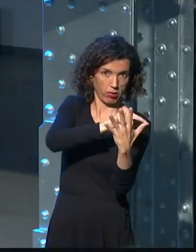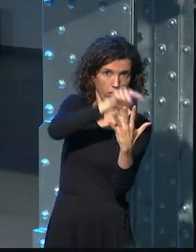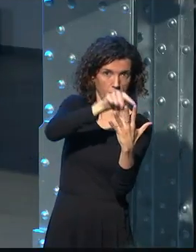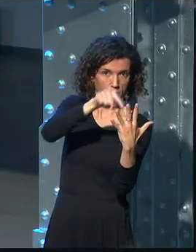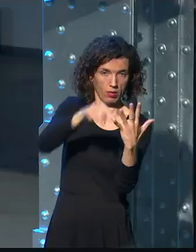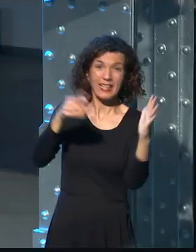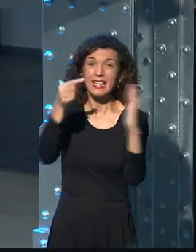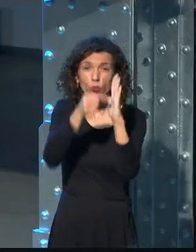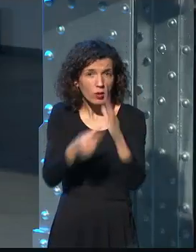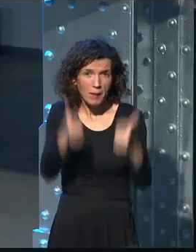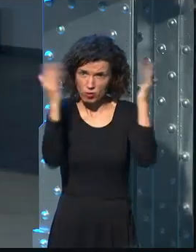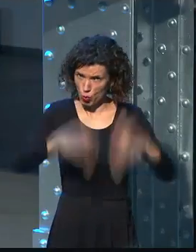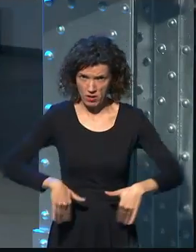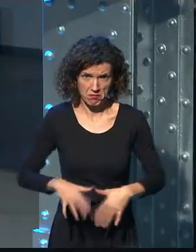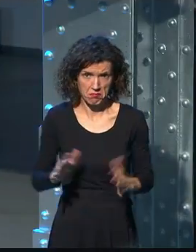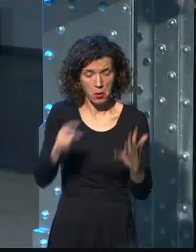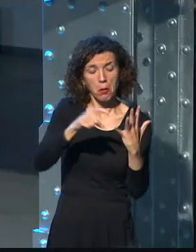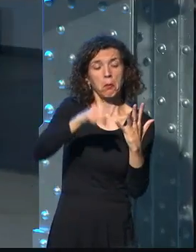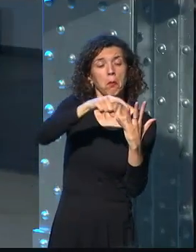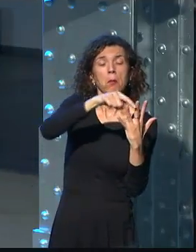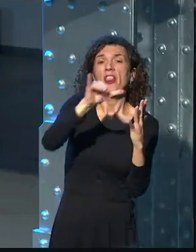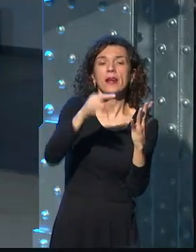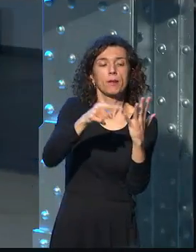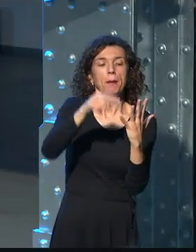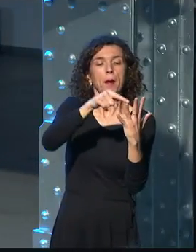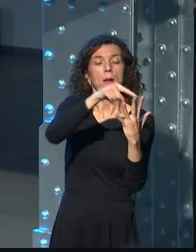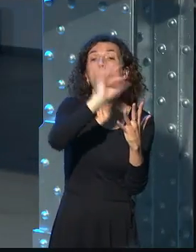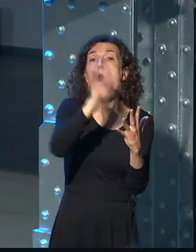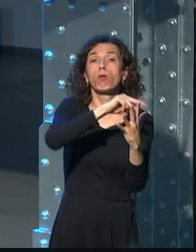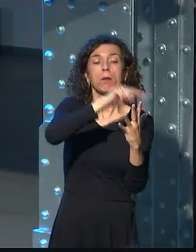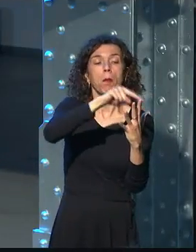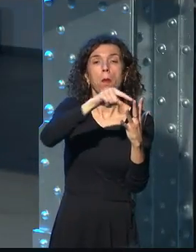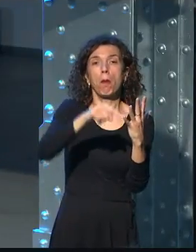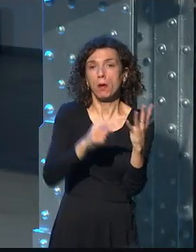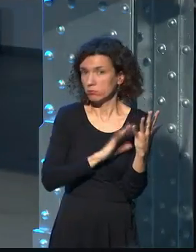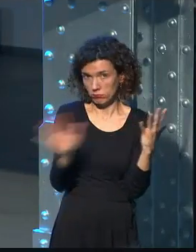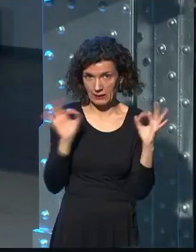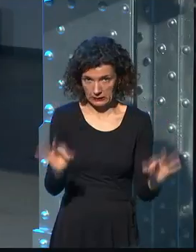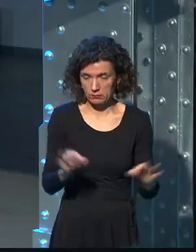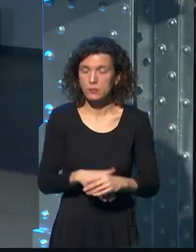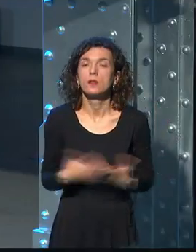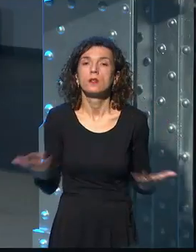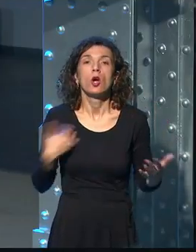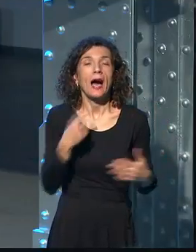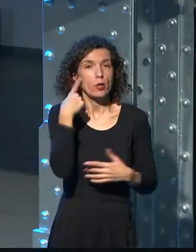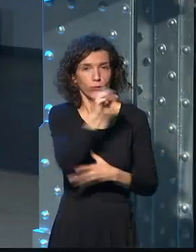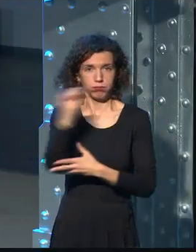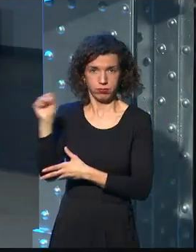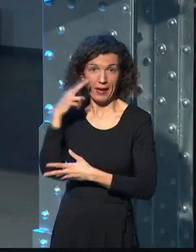hay más instrucciones que esa. Es decir, moveros a posiciones contiguas y respetad los bordes de los extremos. Voy a dar la vuelta,